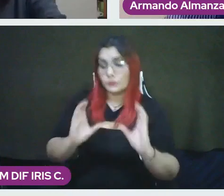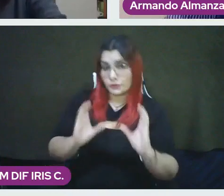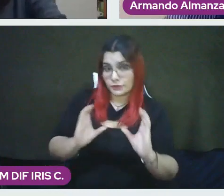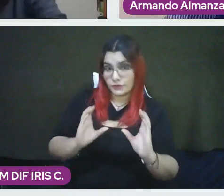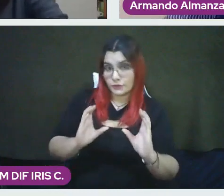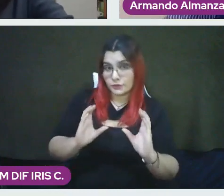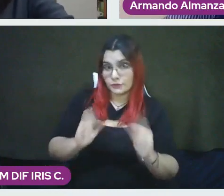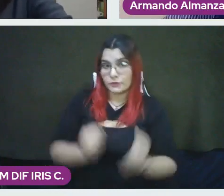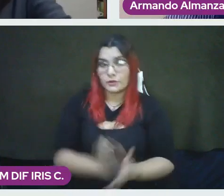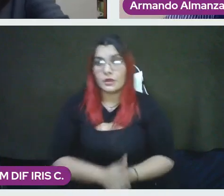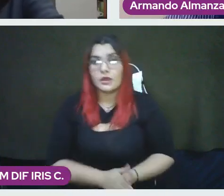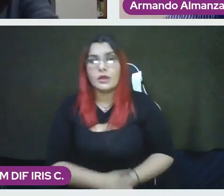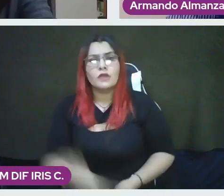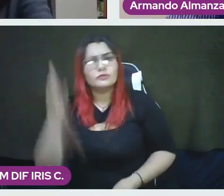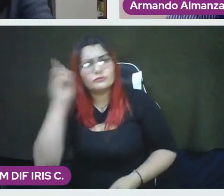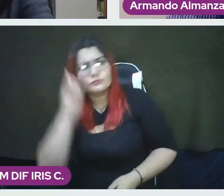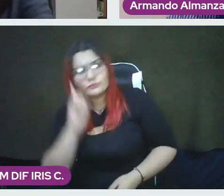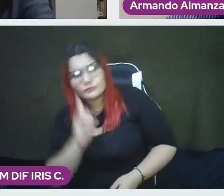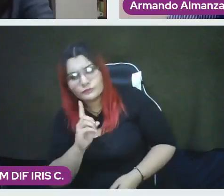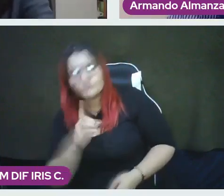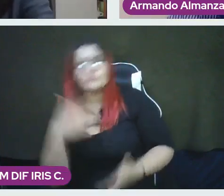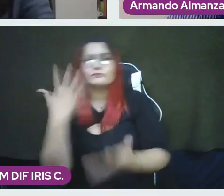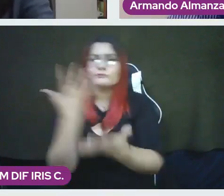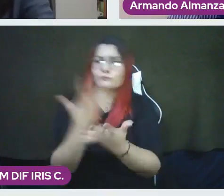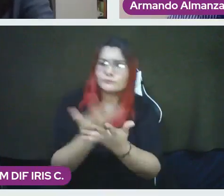de descanso, cuidar